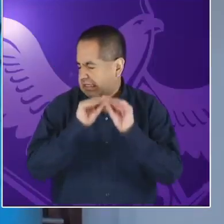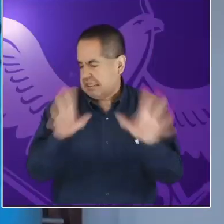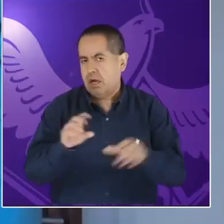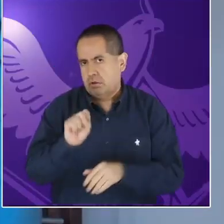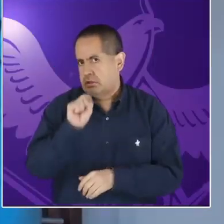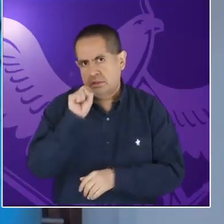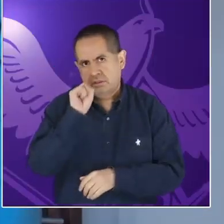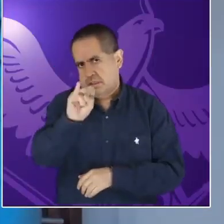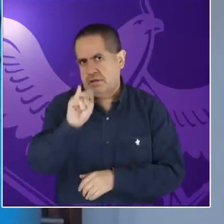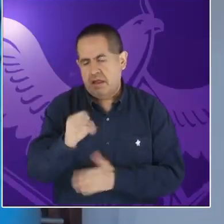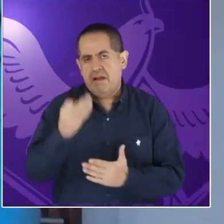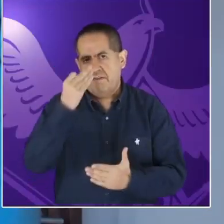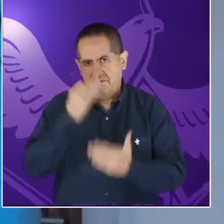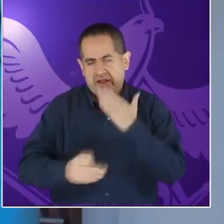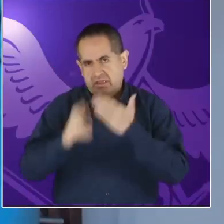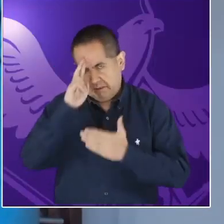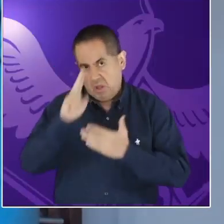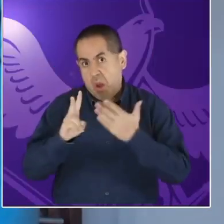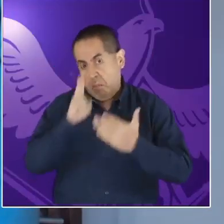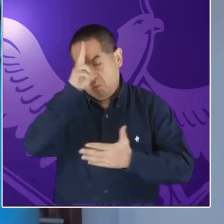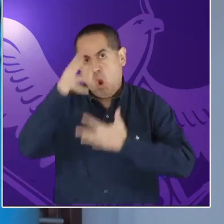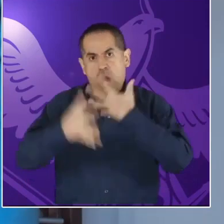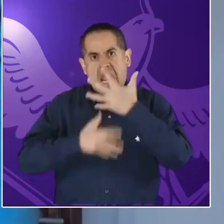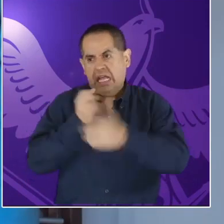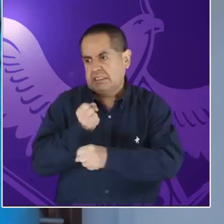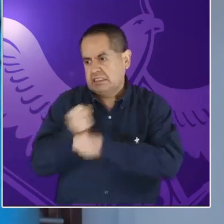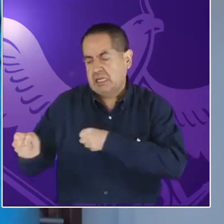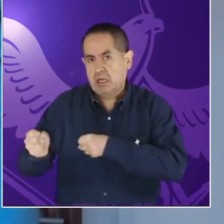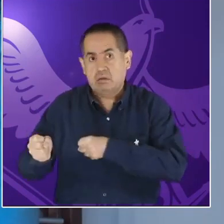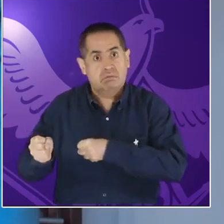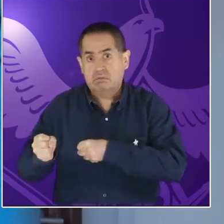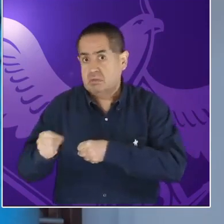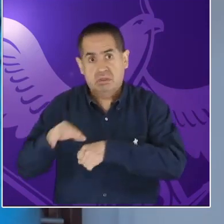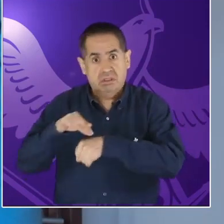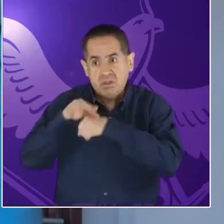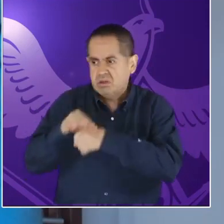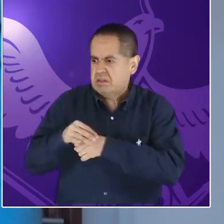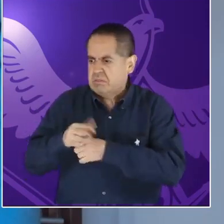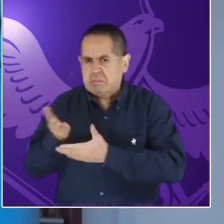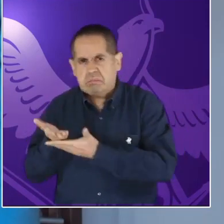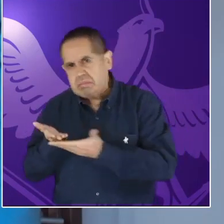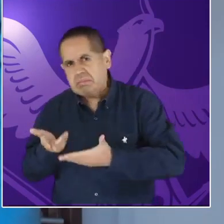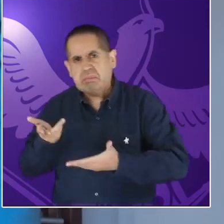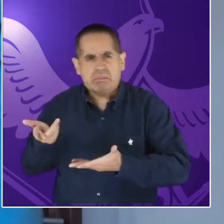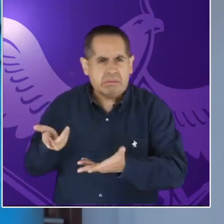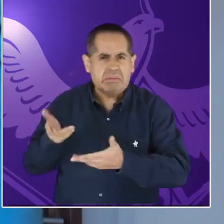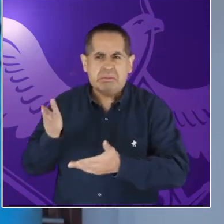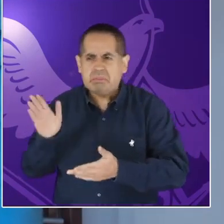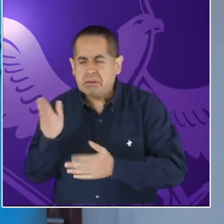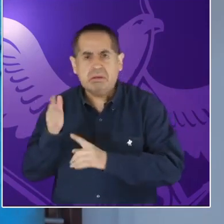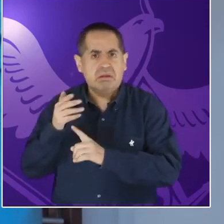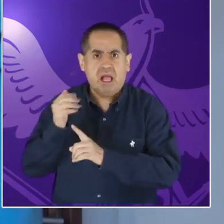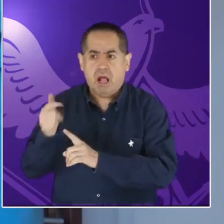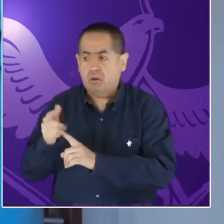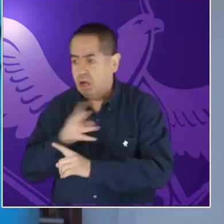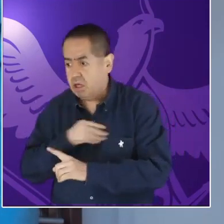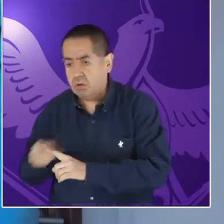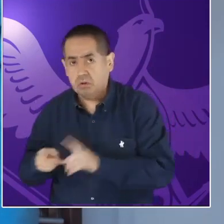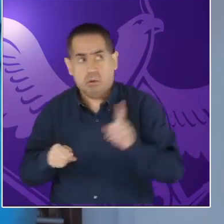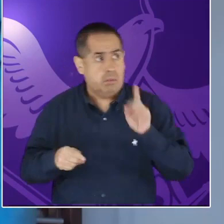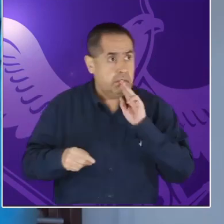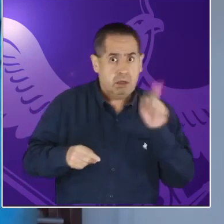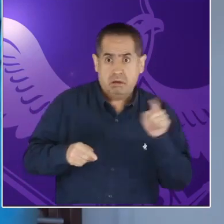La respuesta es que sí constituyen violencia estos castigos corporales que ejercen los padres, las madres respecto de sus hijos